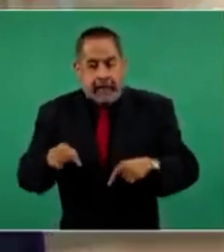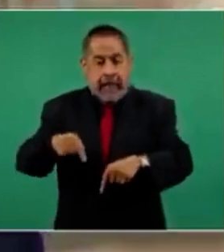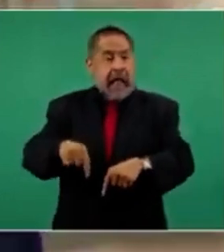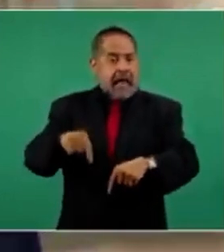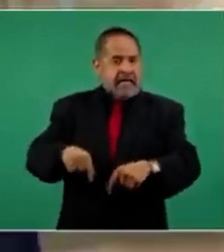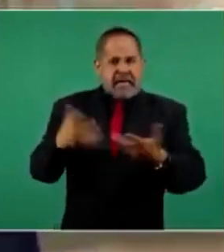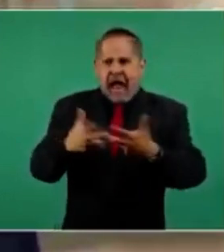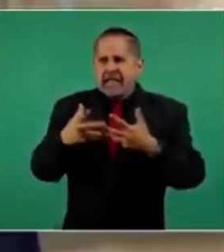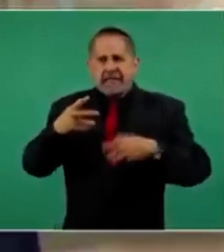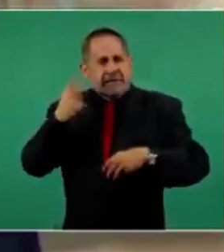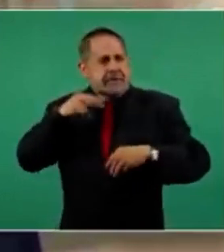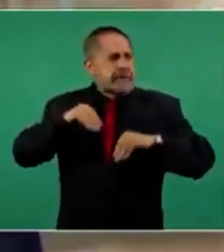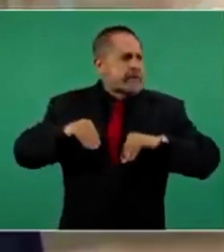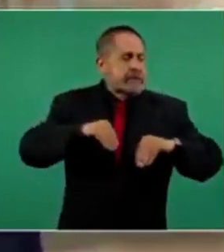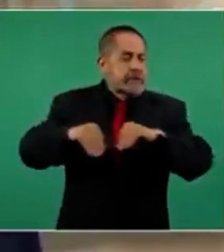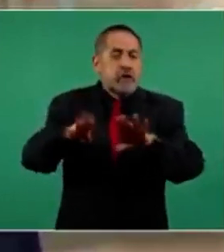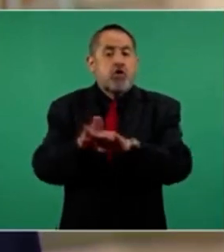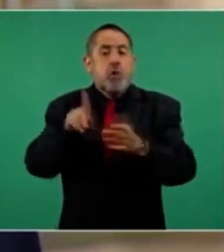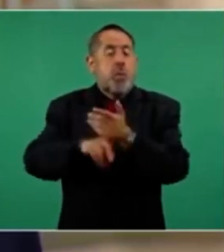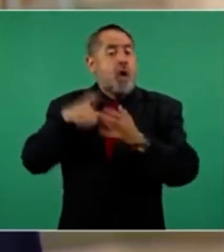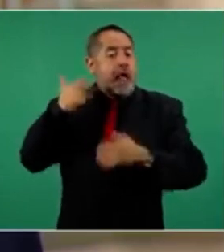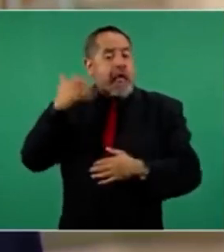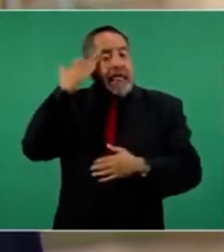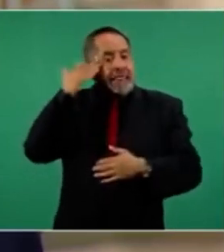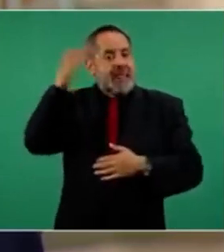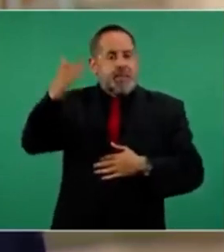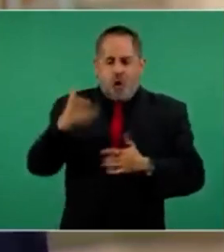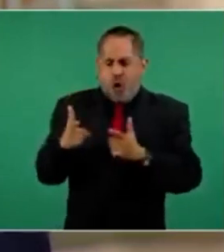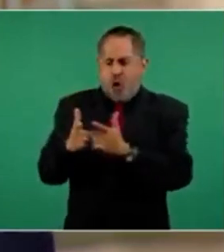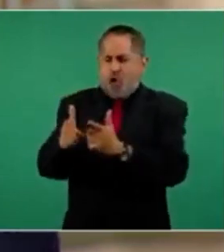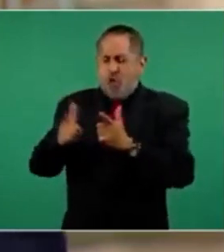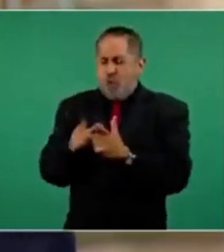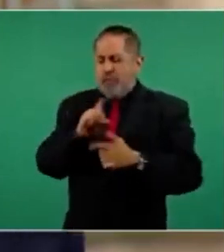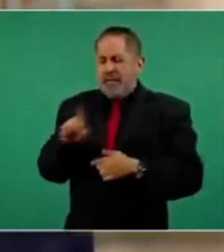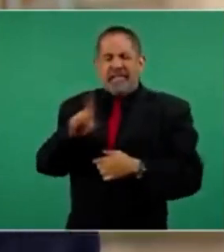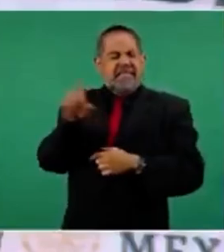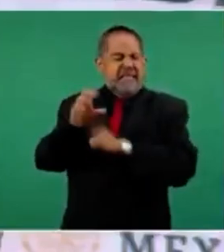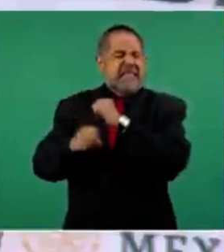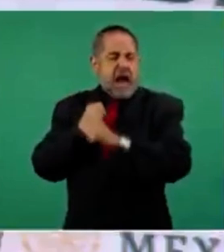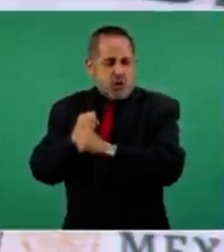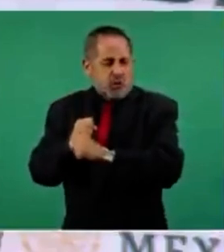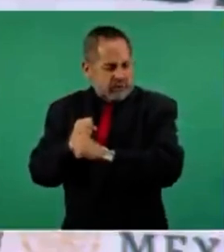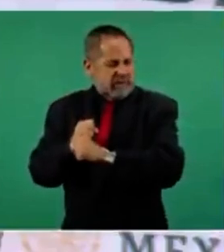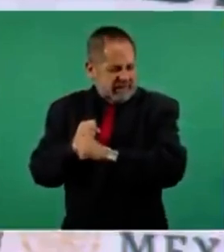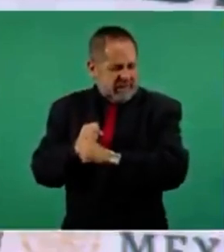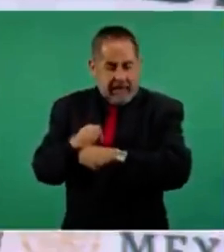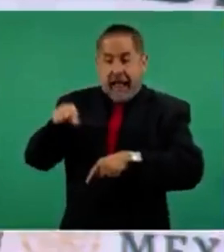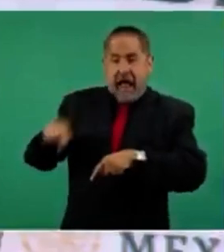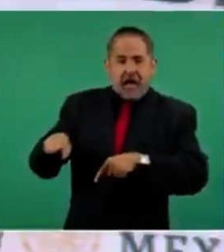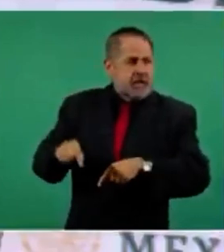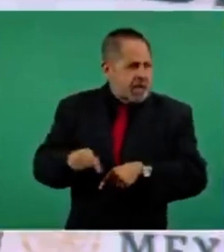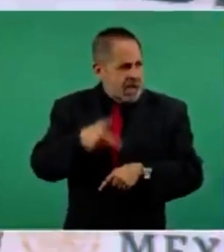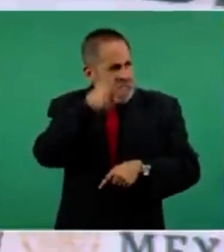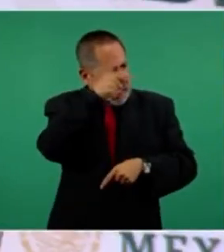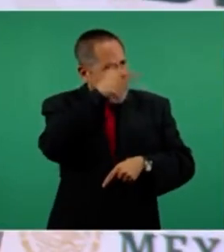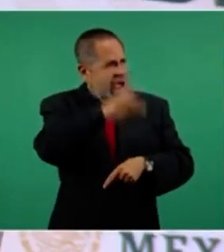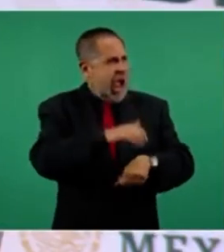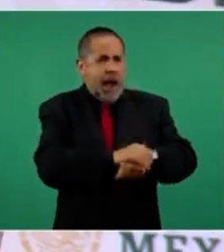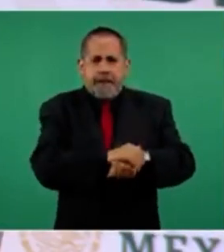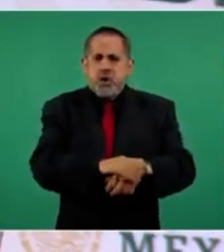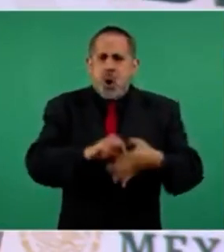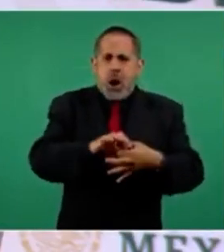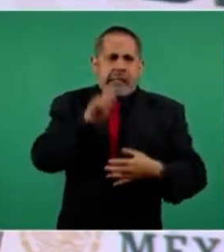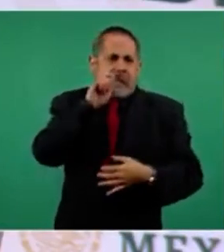su expedición los jóvenes de la generación del Centenario. Aquí forjaron amistades y afectos que aún perduran y que